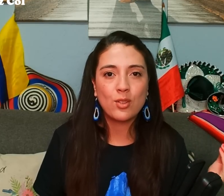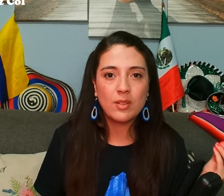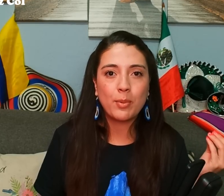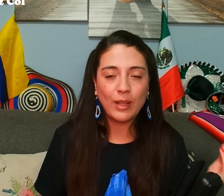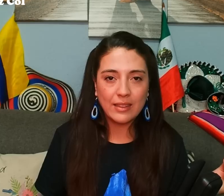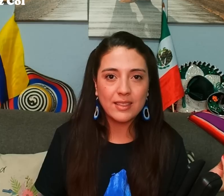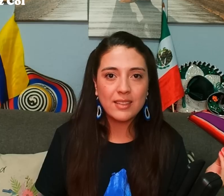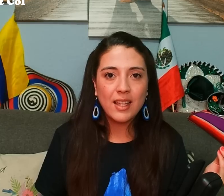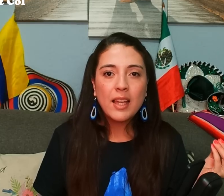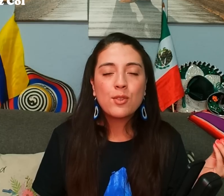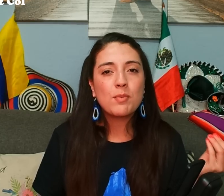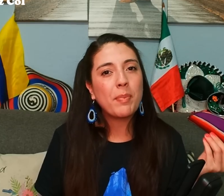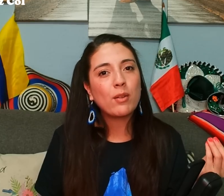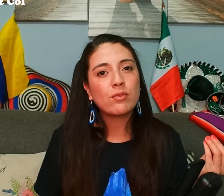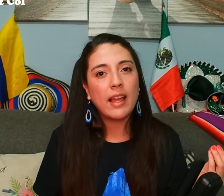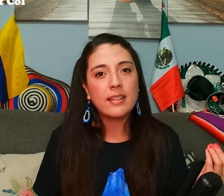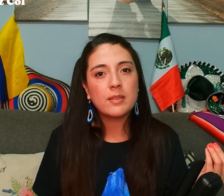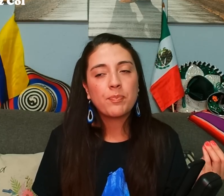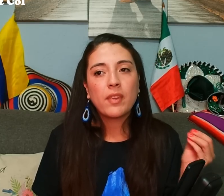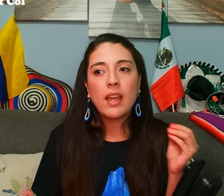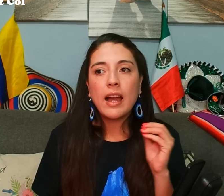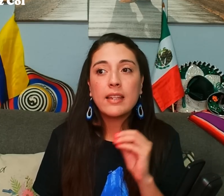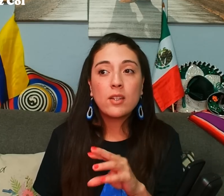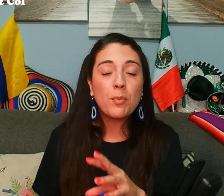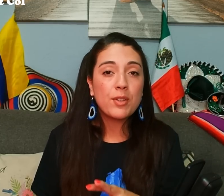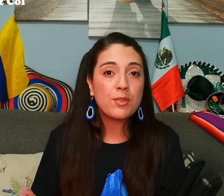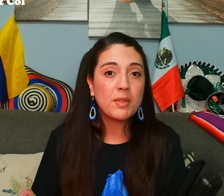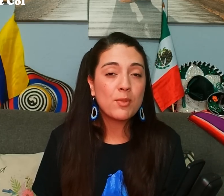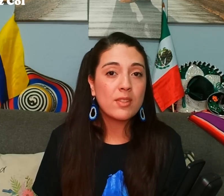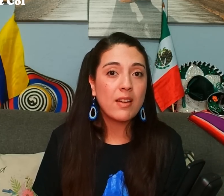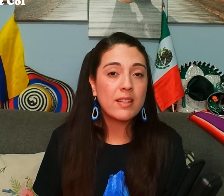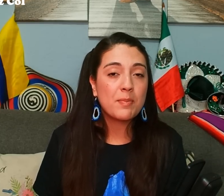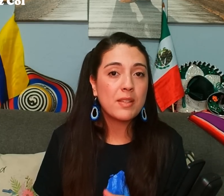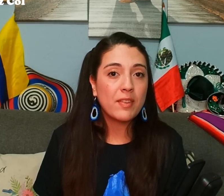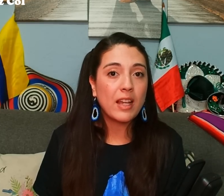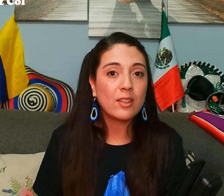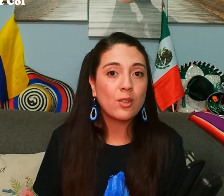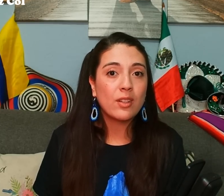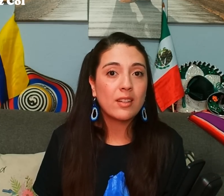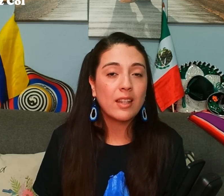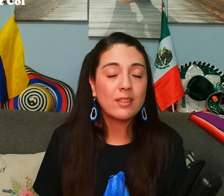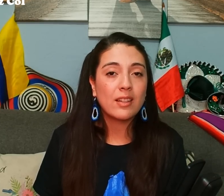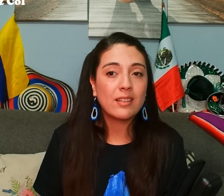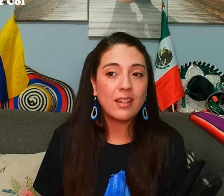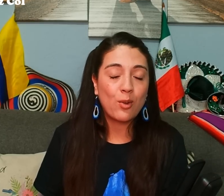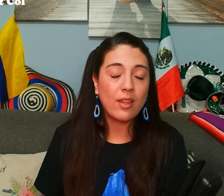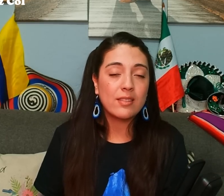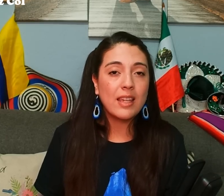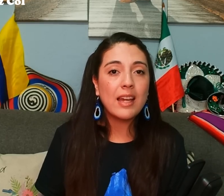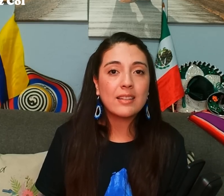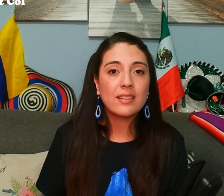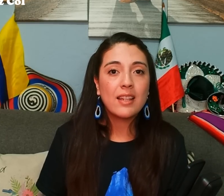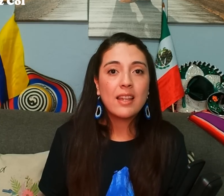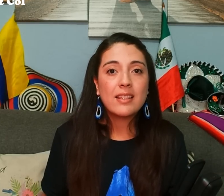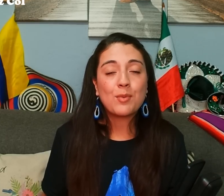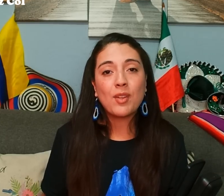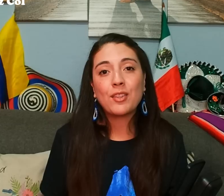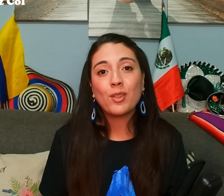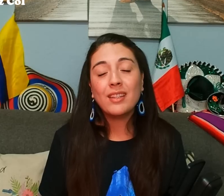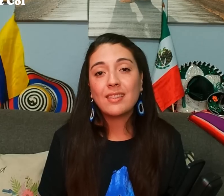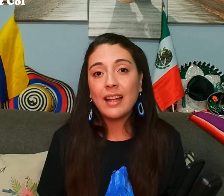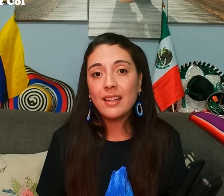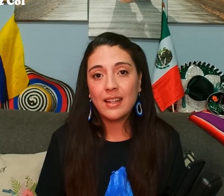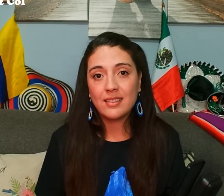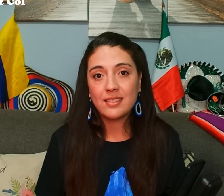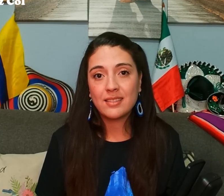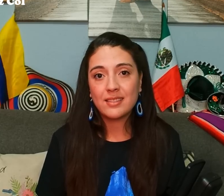las decisiones importantes. Entonces mi pregunta es, ahí como ellos mismos estaban especificando en lo que decían, estamos hablando